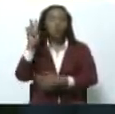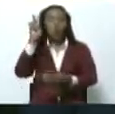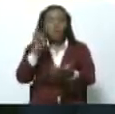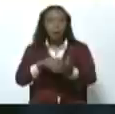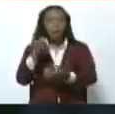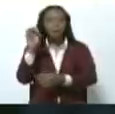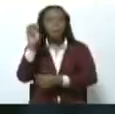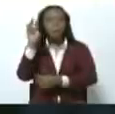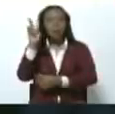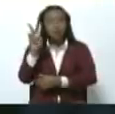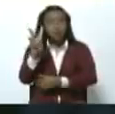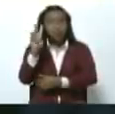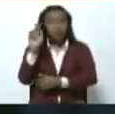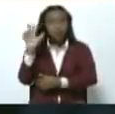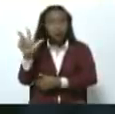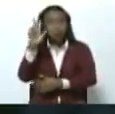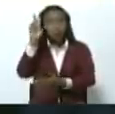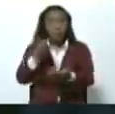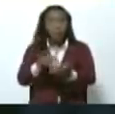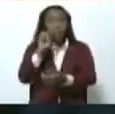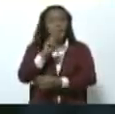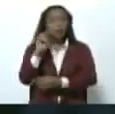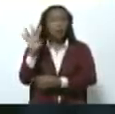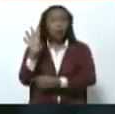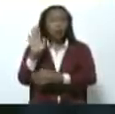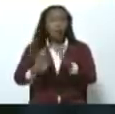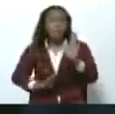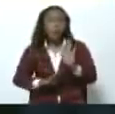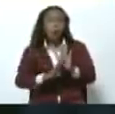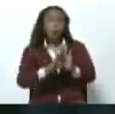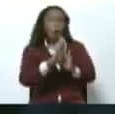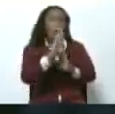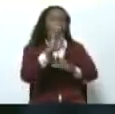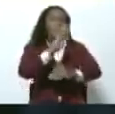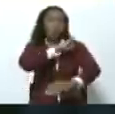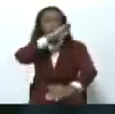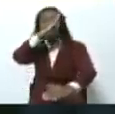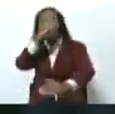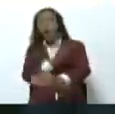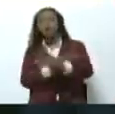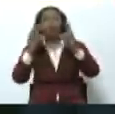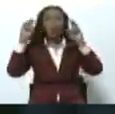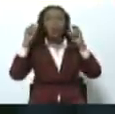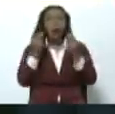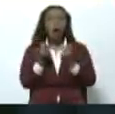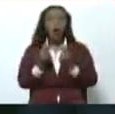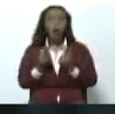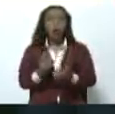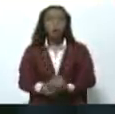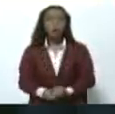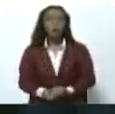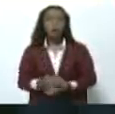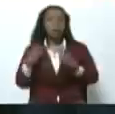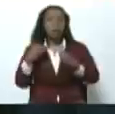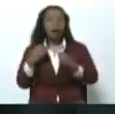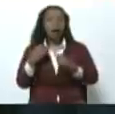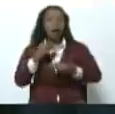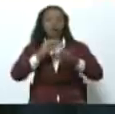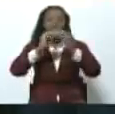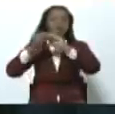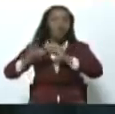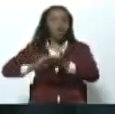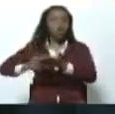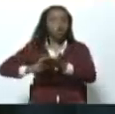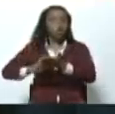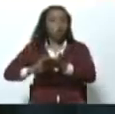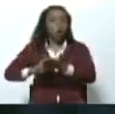2023, 2024... al surgimiento de una poderosa y nueva economía para restaurar